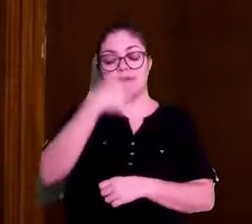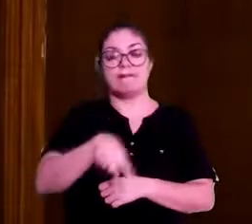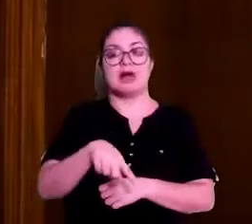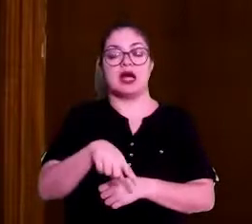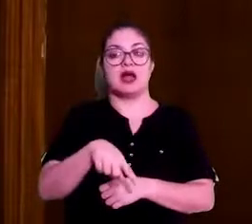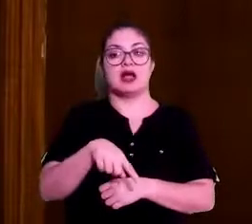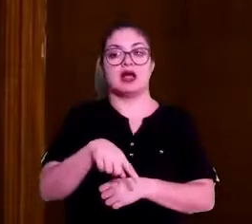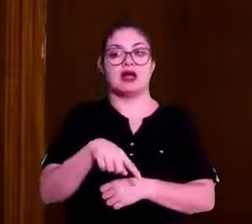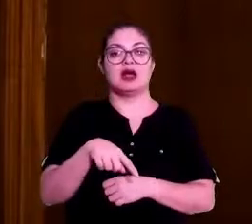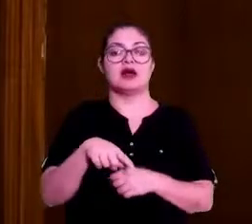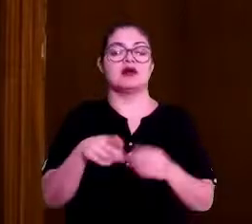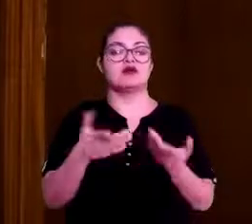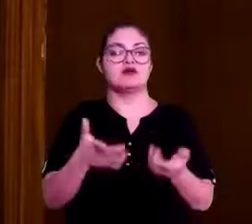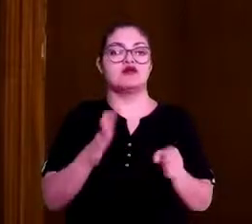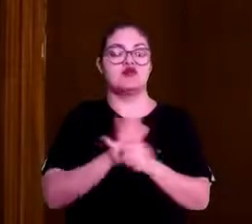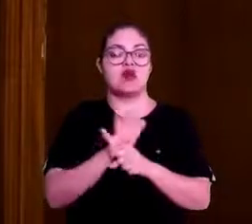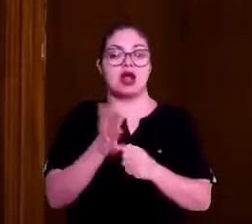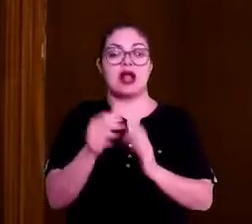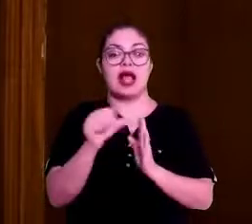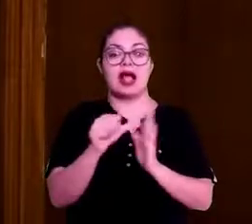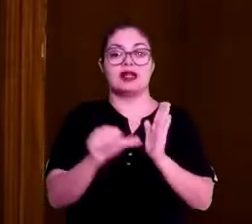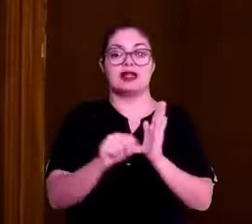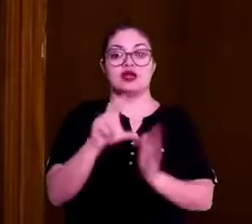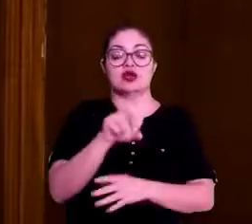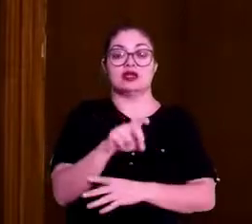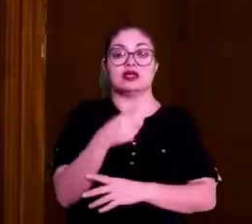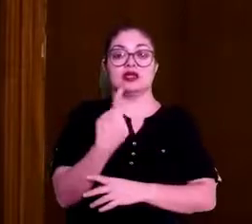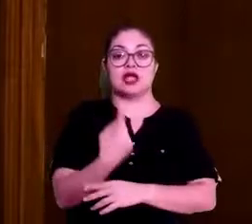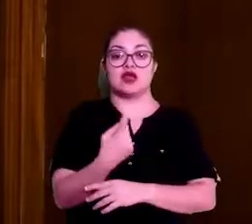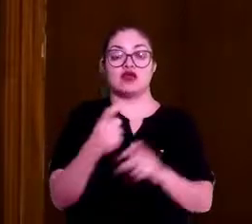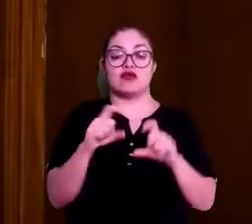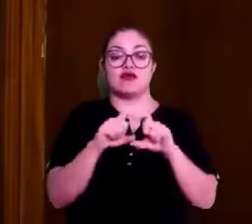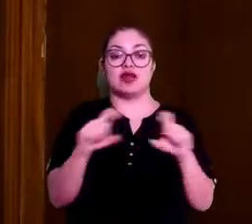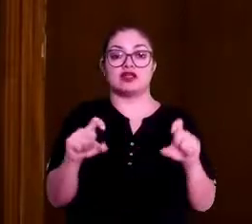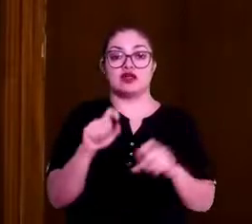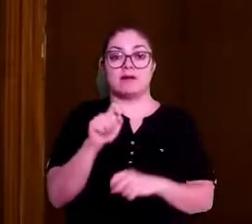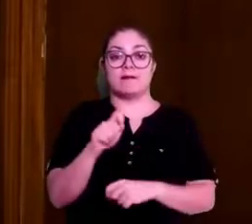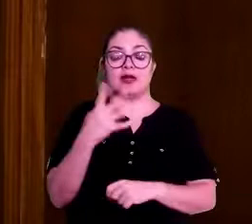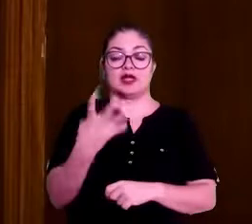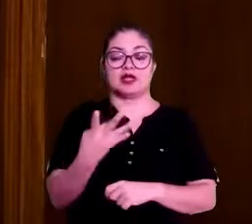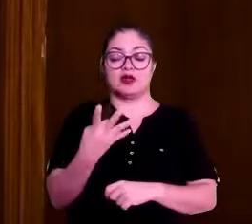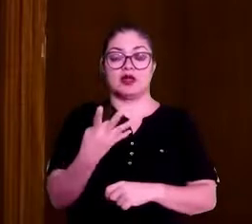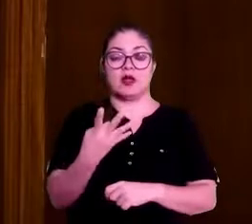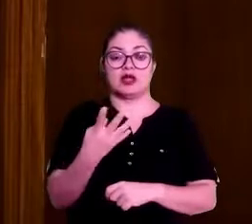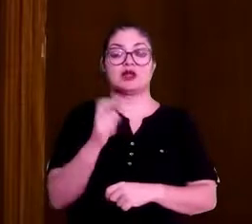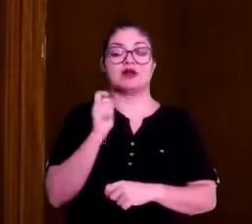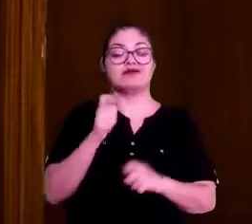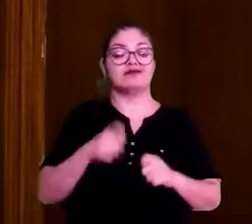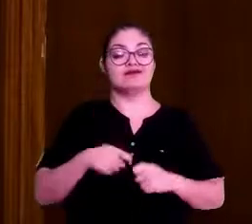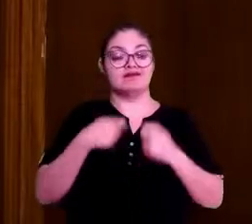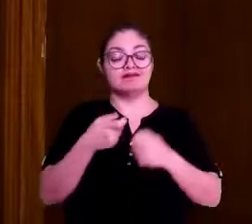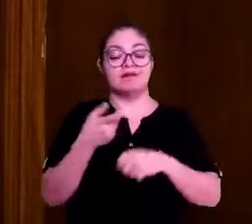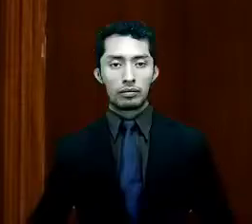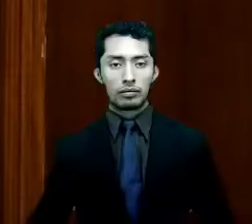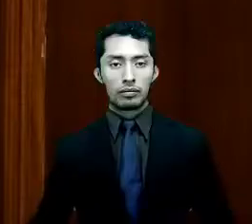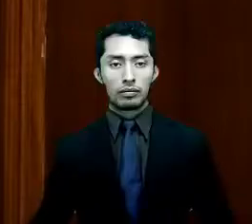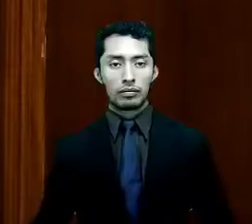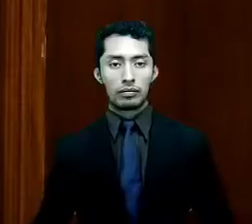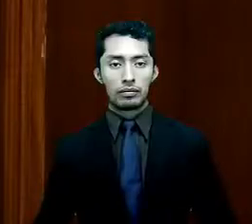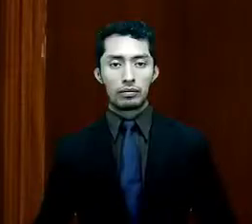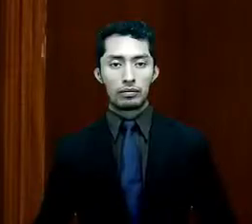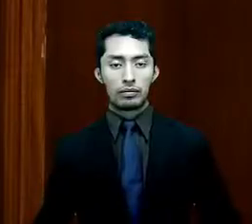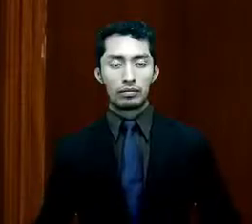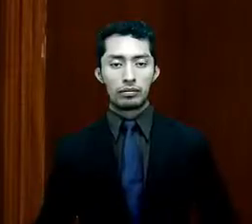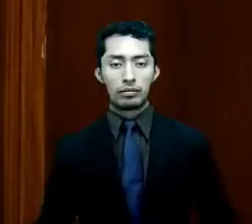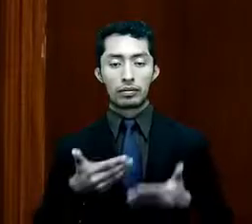como sigue. Artículo 31, fracción 24 quinques. Otorgar licencia de funcionamiento